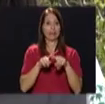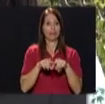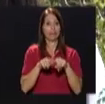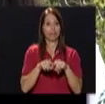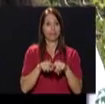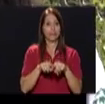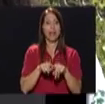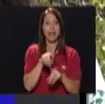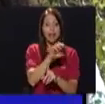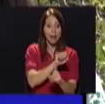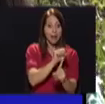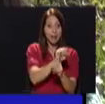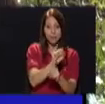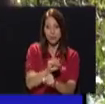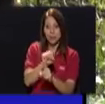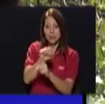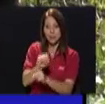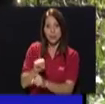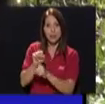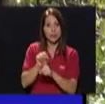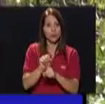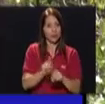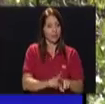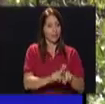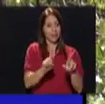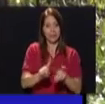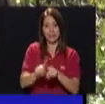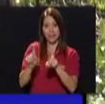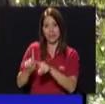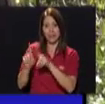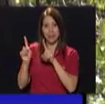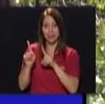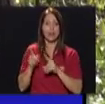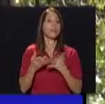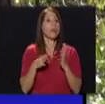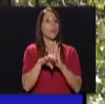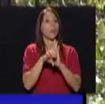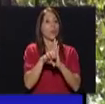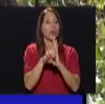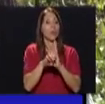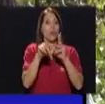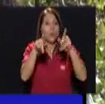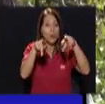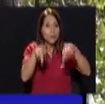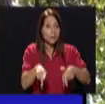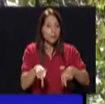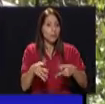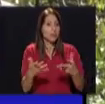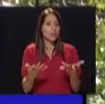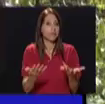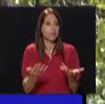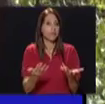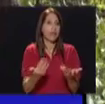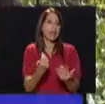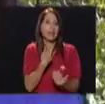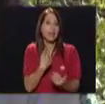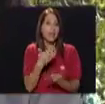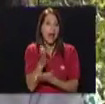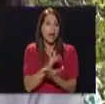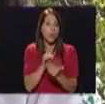Bueno, eso es muy interesante porque cada caso es diferente, ¿verdad? Cada caso es muy diferente y sí es importante ir viendo caso por caso,